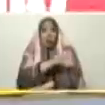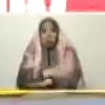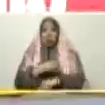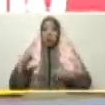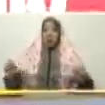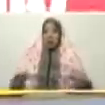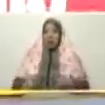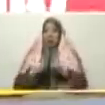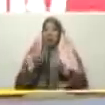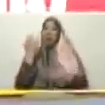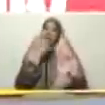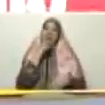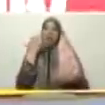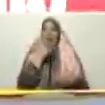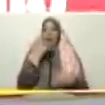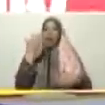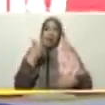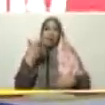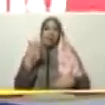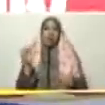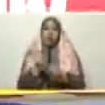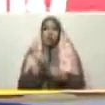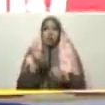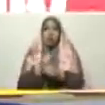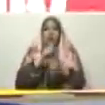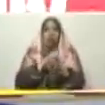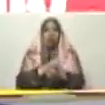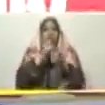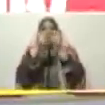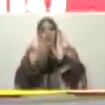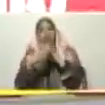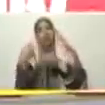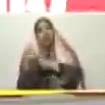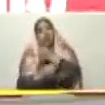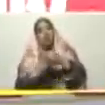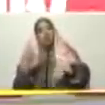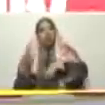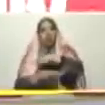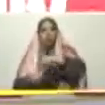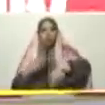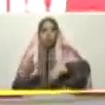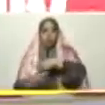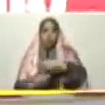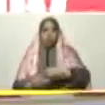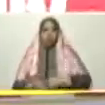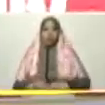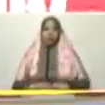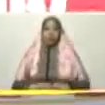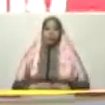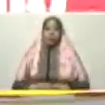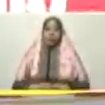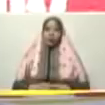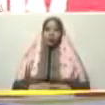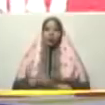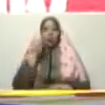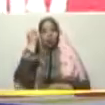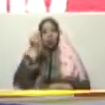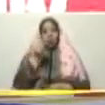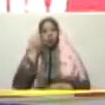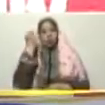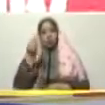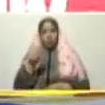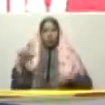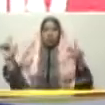echar chistes pero no para transformar ni hacer revolución son reflexiones que hago al